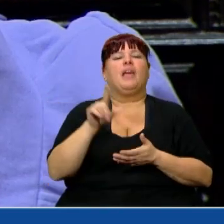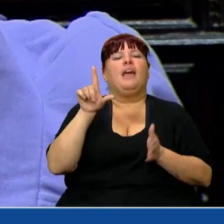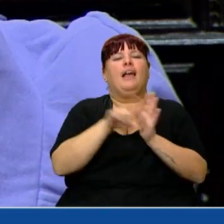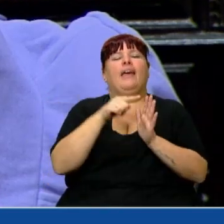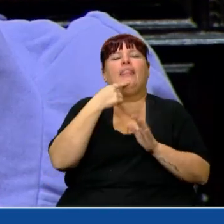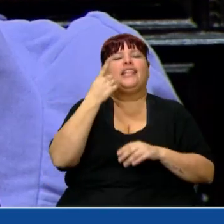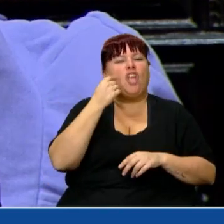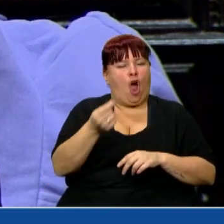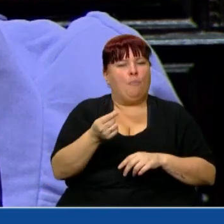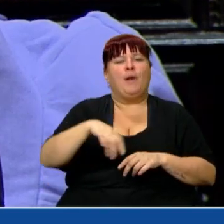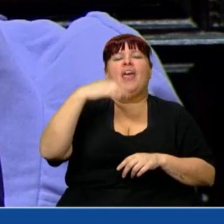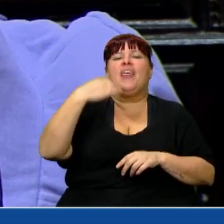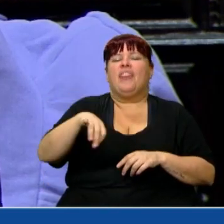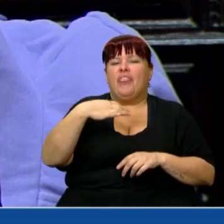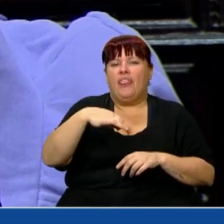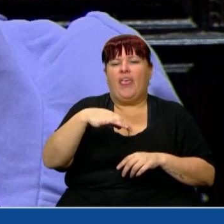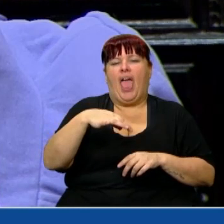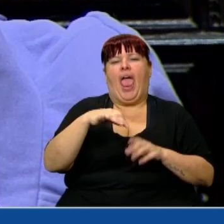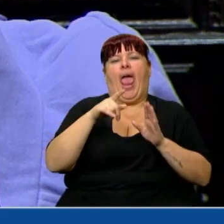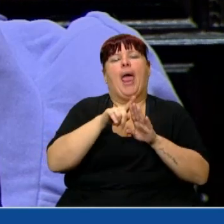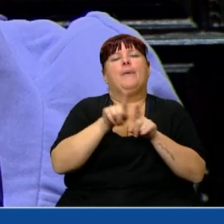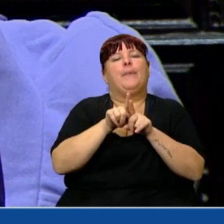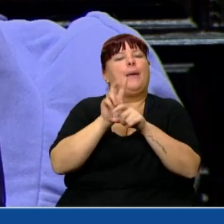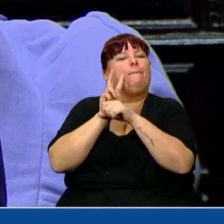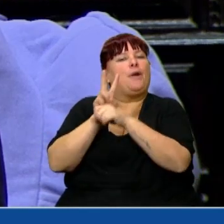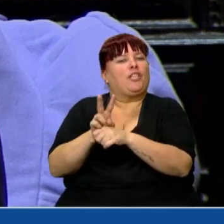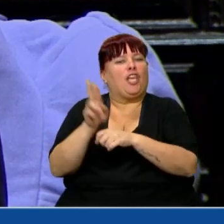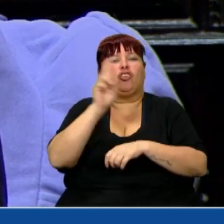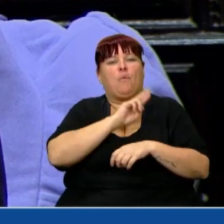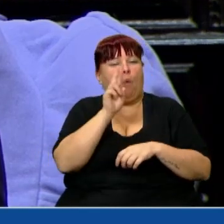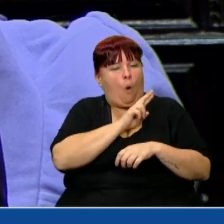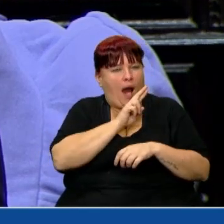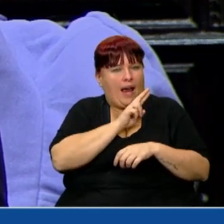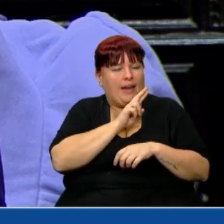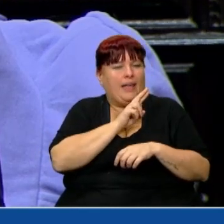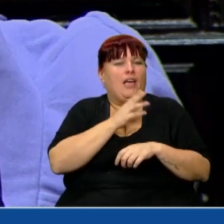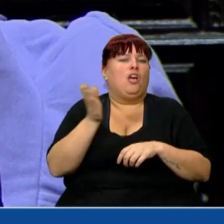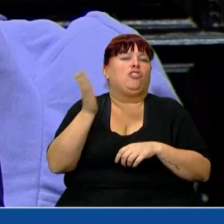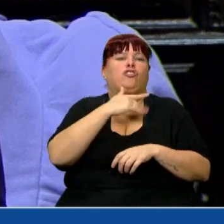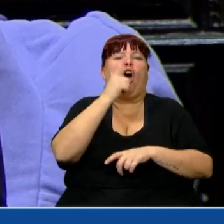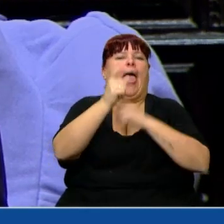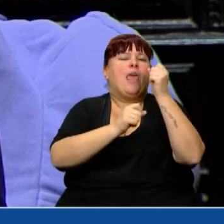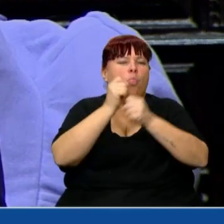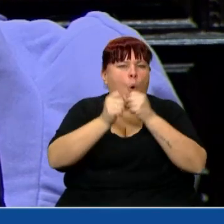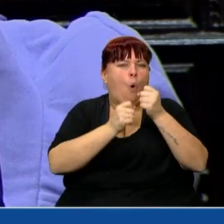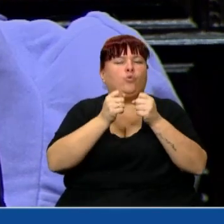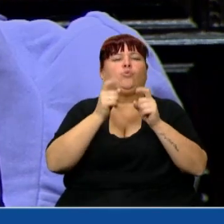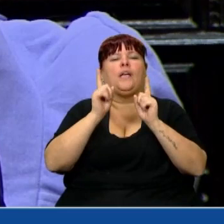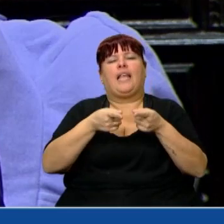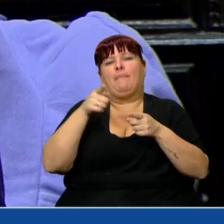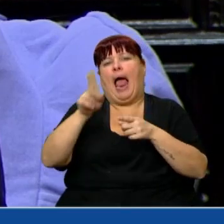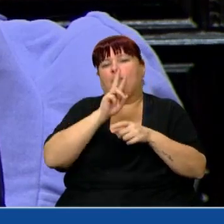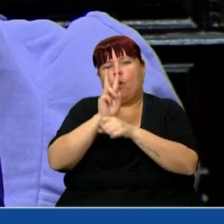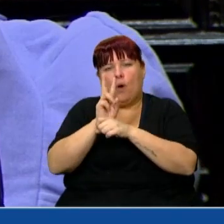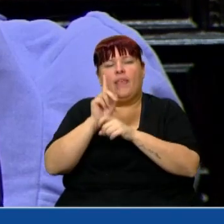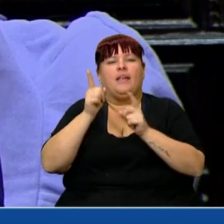decía, debe extenderse entonces la protección de la mujer a todas las industrias, en consideraciones a ella